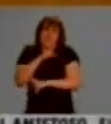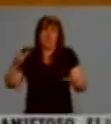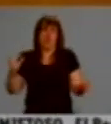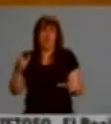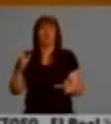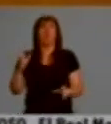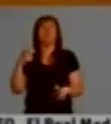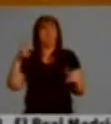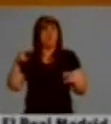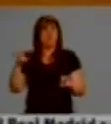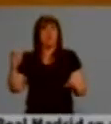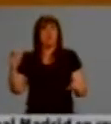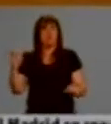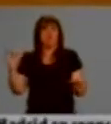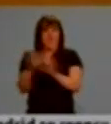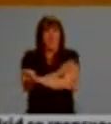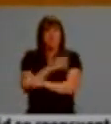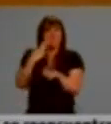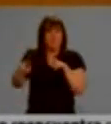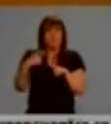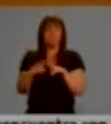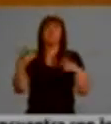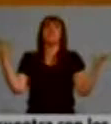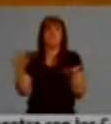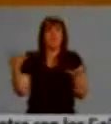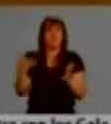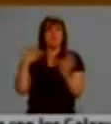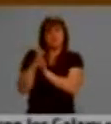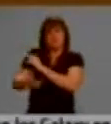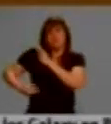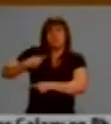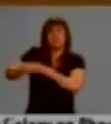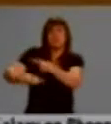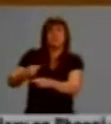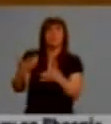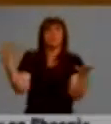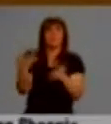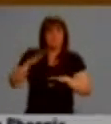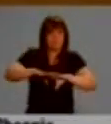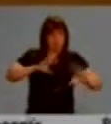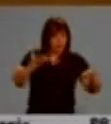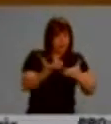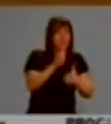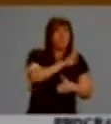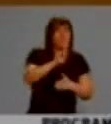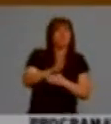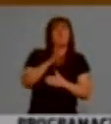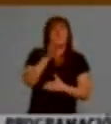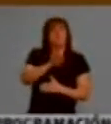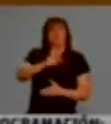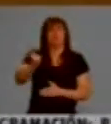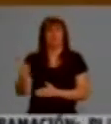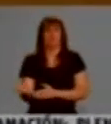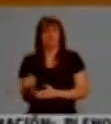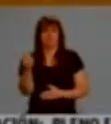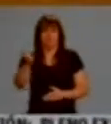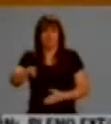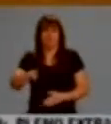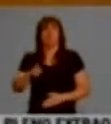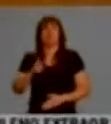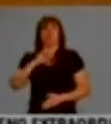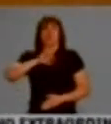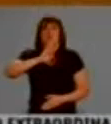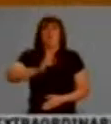político grave, que ha tenido graves consecuencias, no solo para su partido, graves consecuencias para su